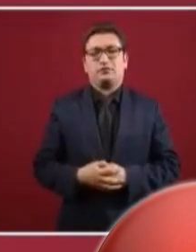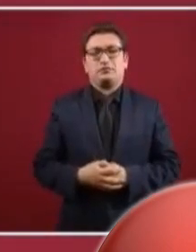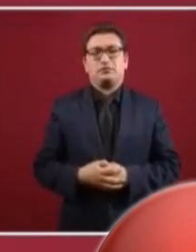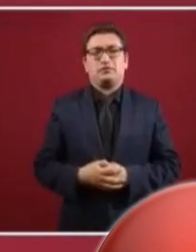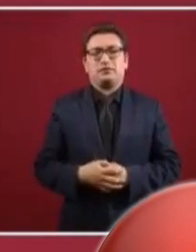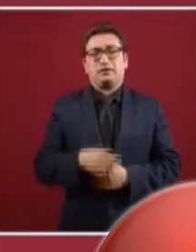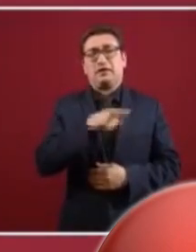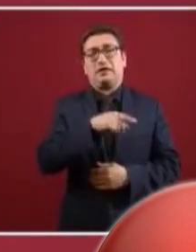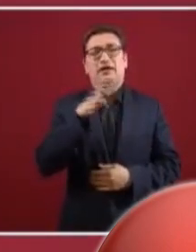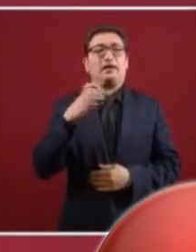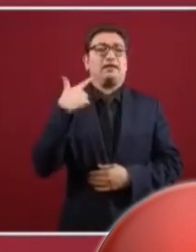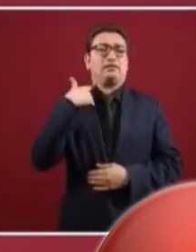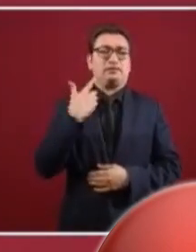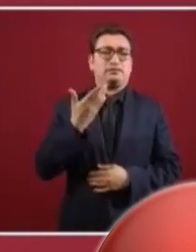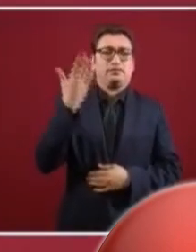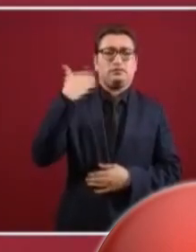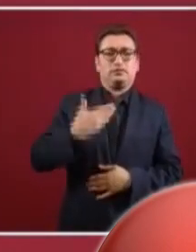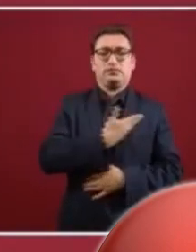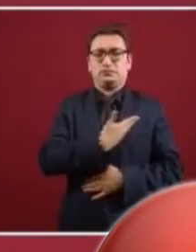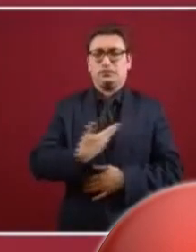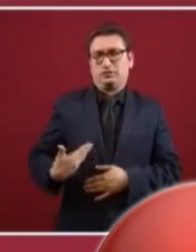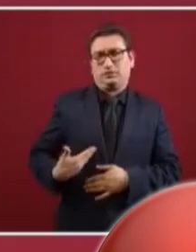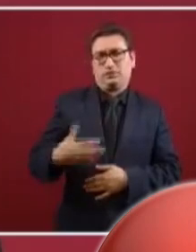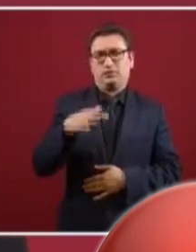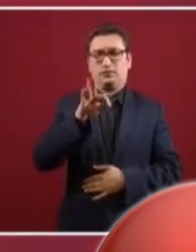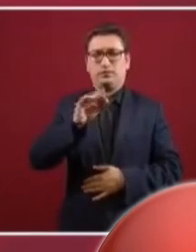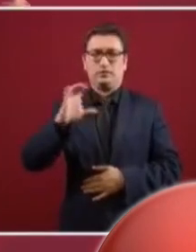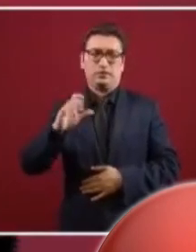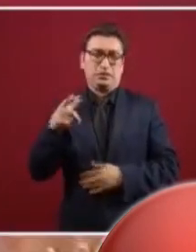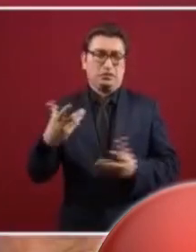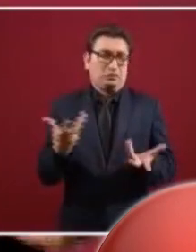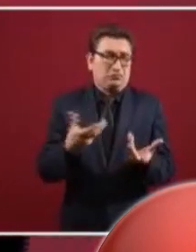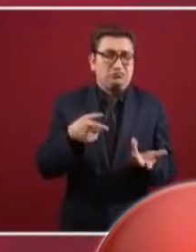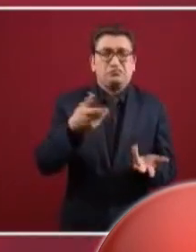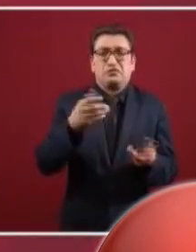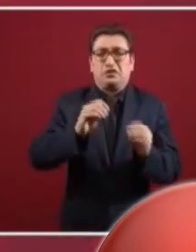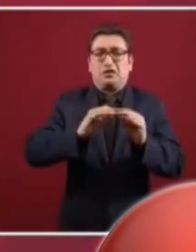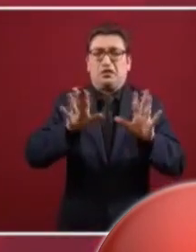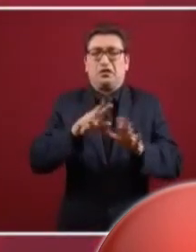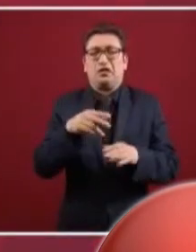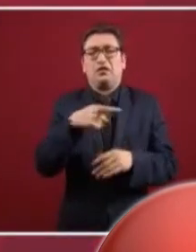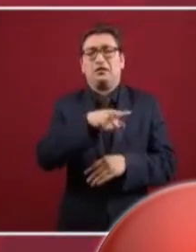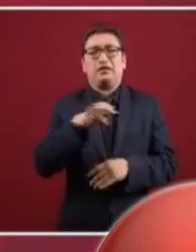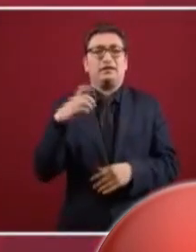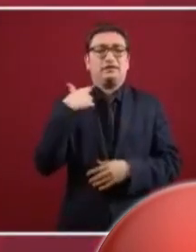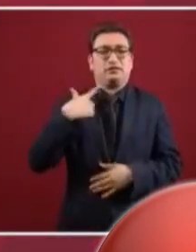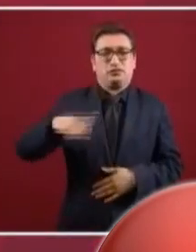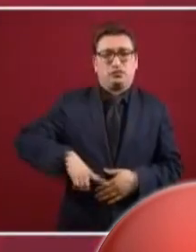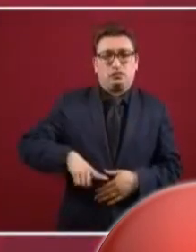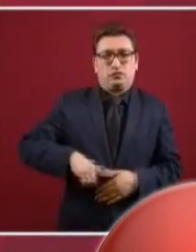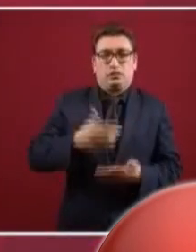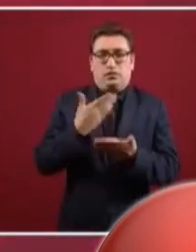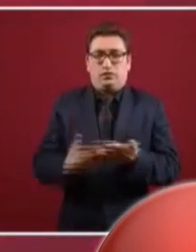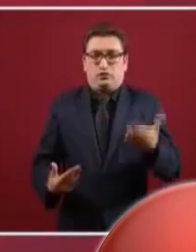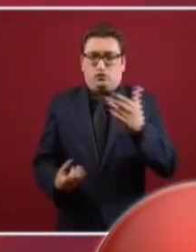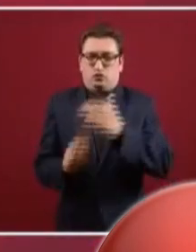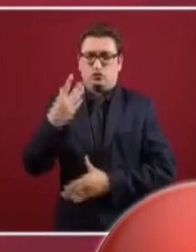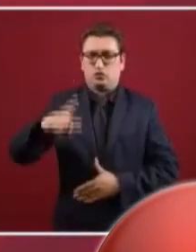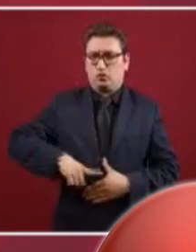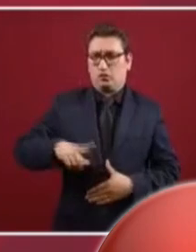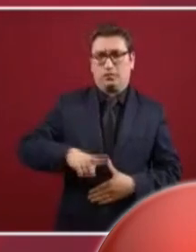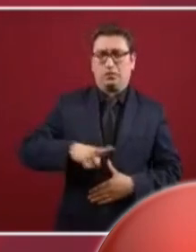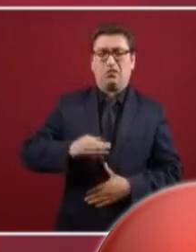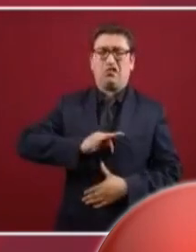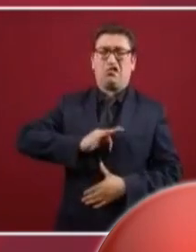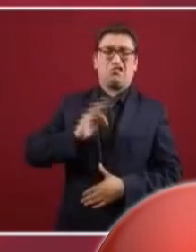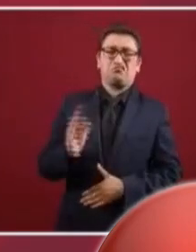con Felipe Calderón. Entonces, pues no puede estar de acuerdo con la nueva estrategia